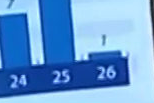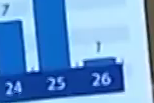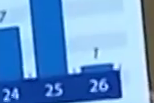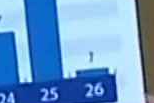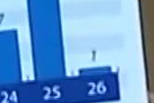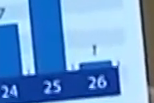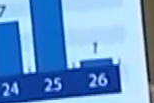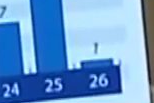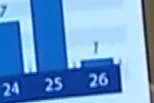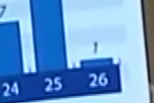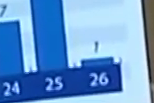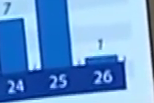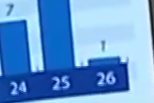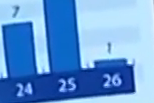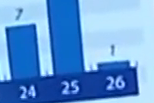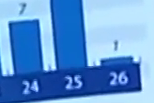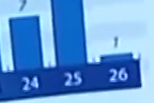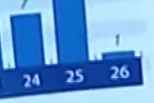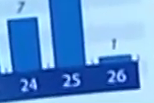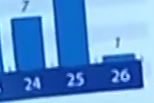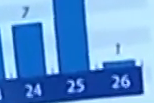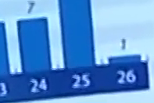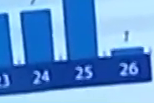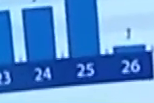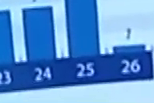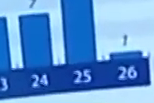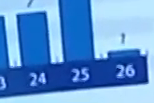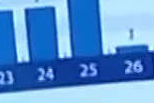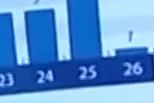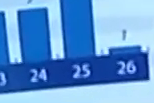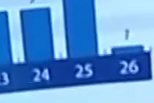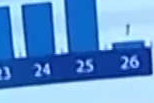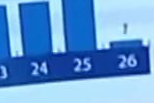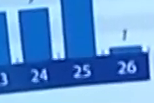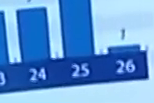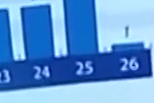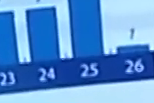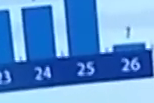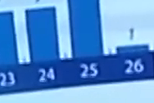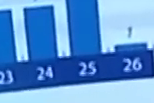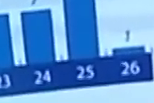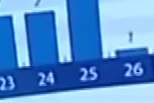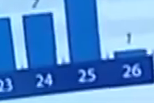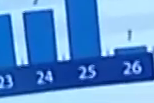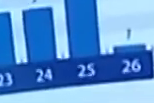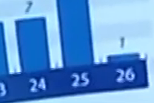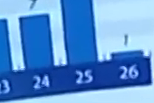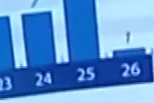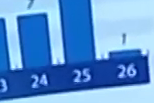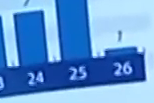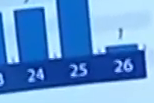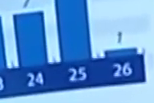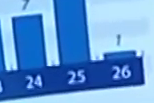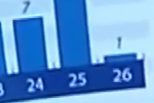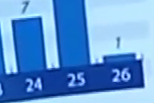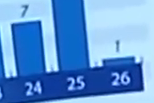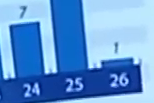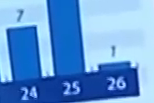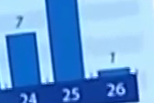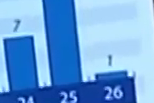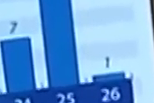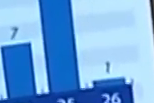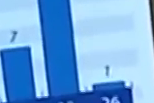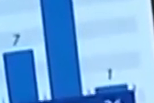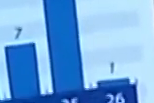saliendo de la gravedad de estos primeros dos casos uno de esos casos después se puso difícil se puso grave y está saliendo